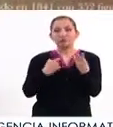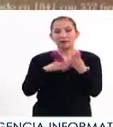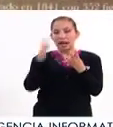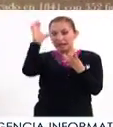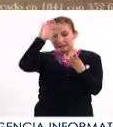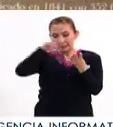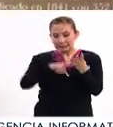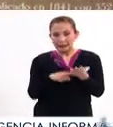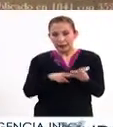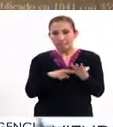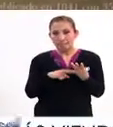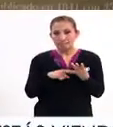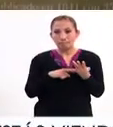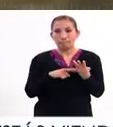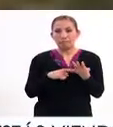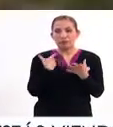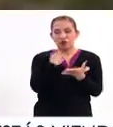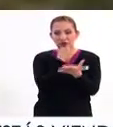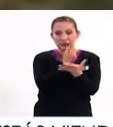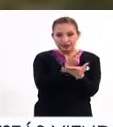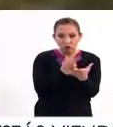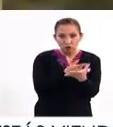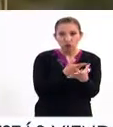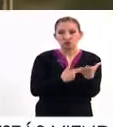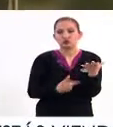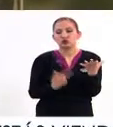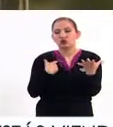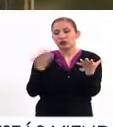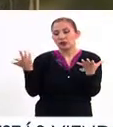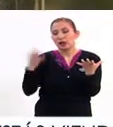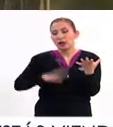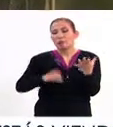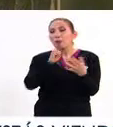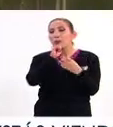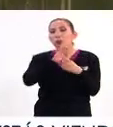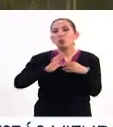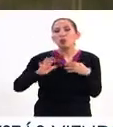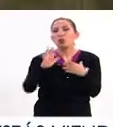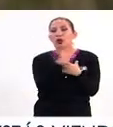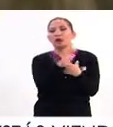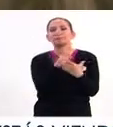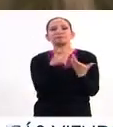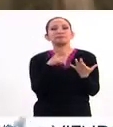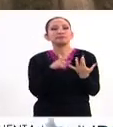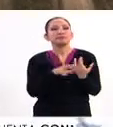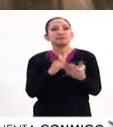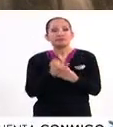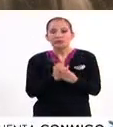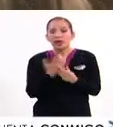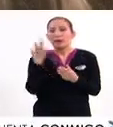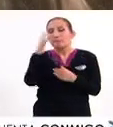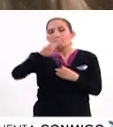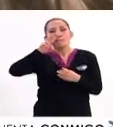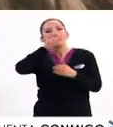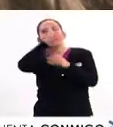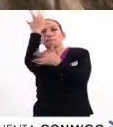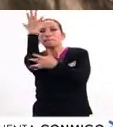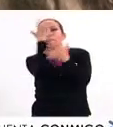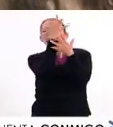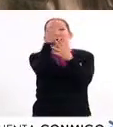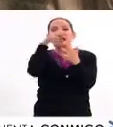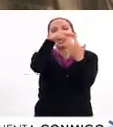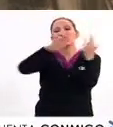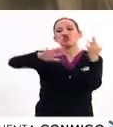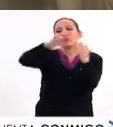literatura, la ciencia. La ciencia. Los niños, los tipos populares, los paisajes y las